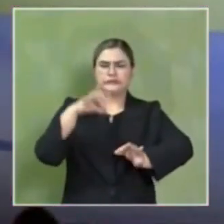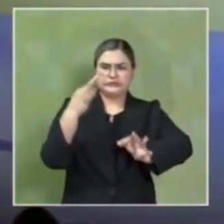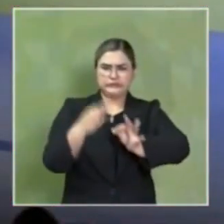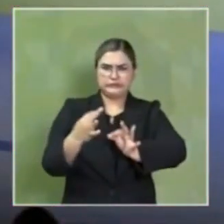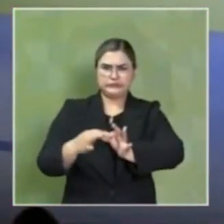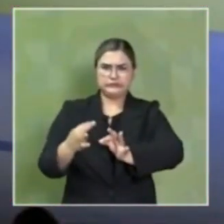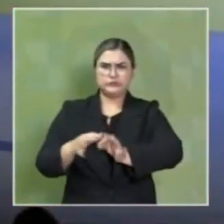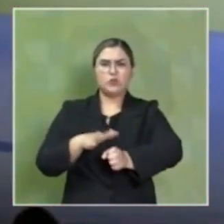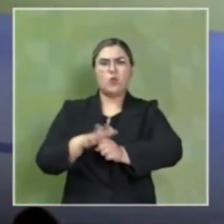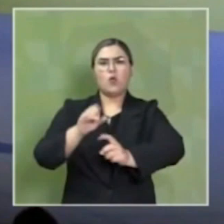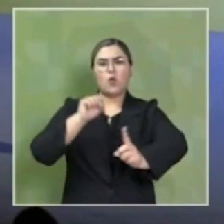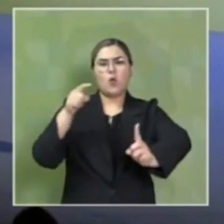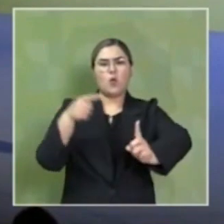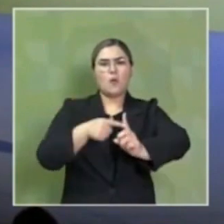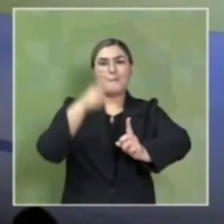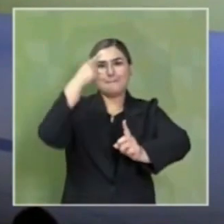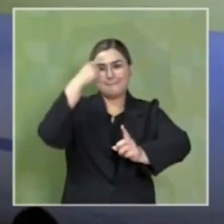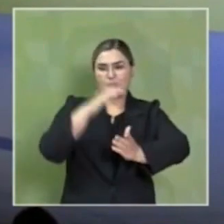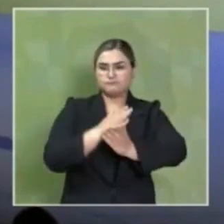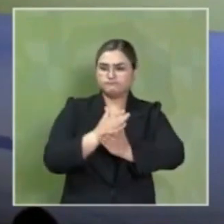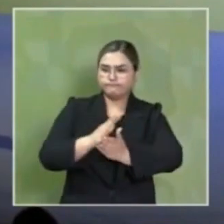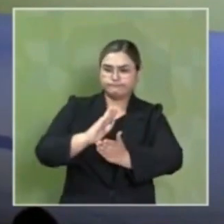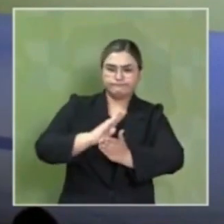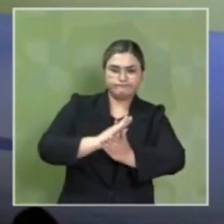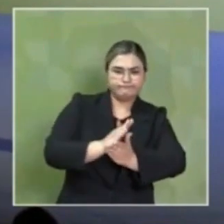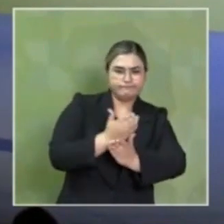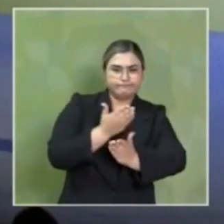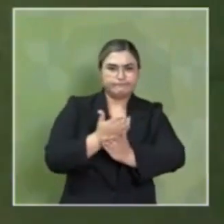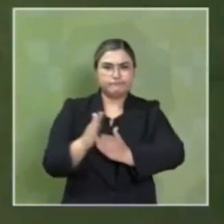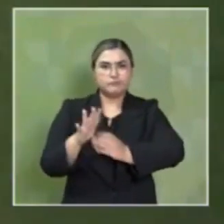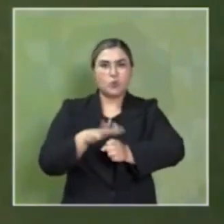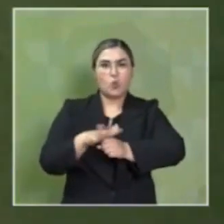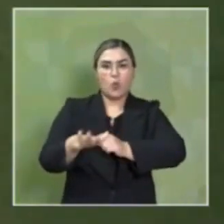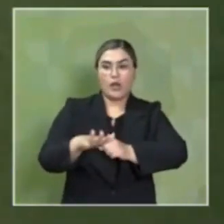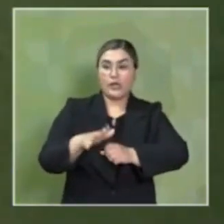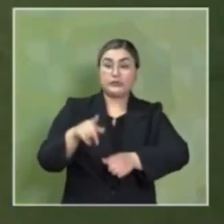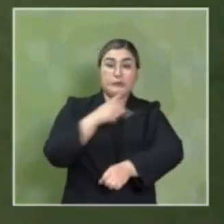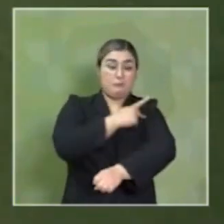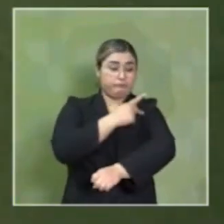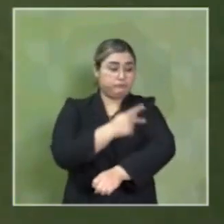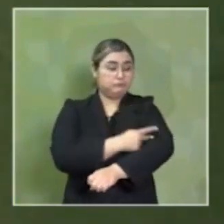antes, hasta ponían el número, recibió tantos aplausos el gobernador.